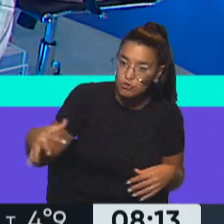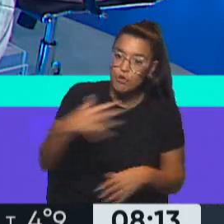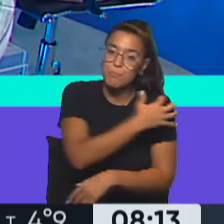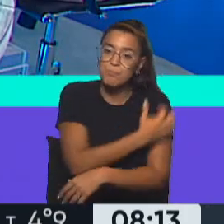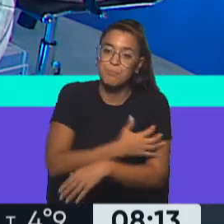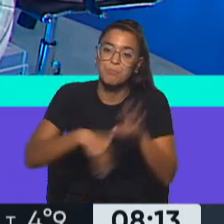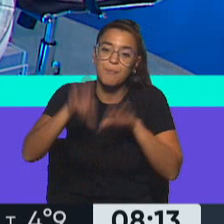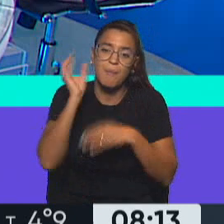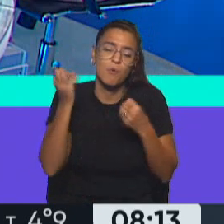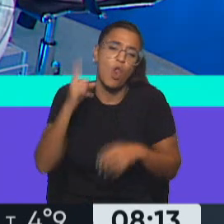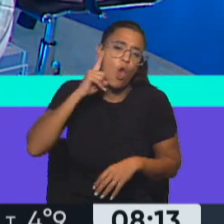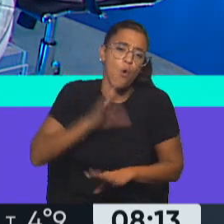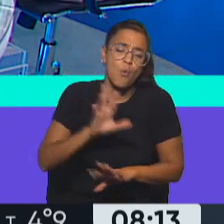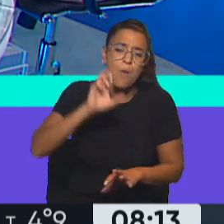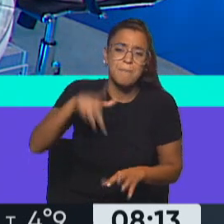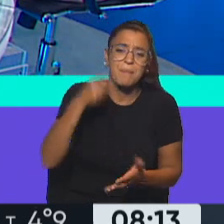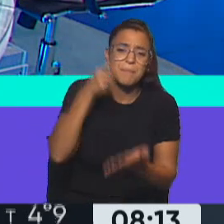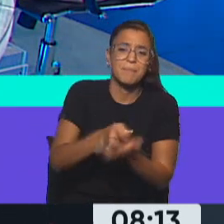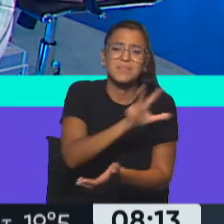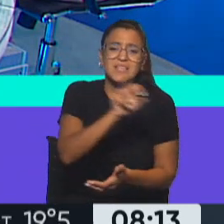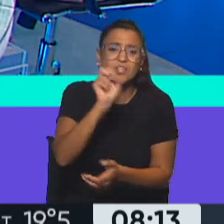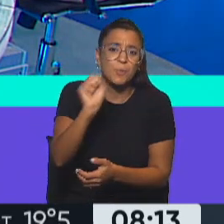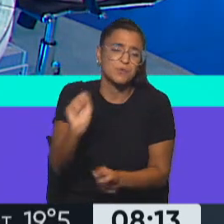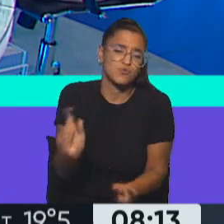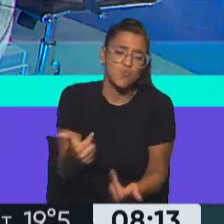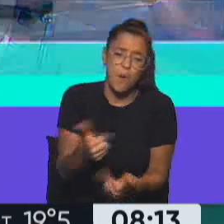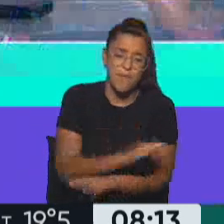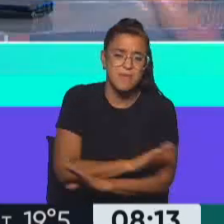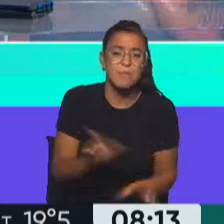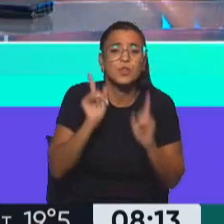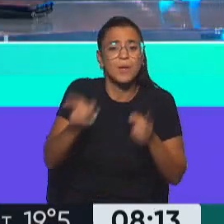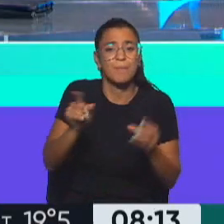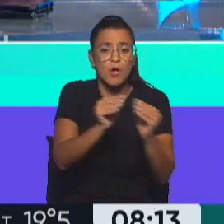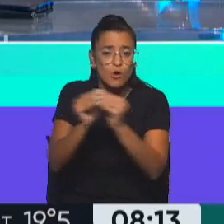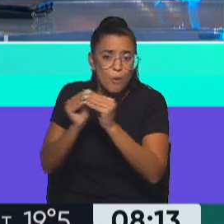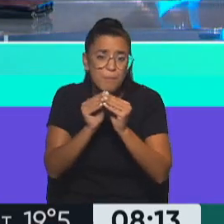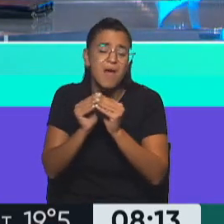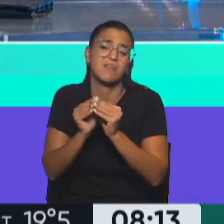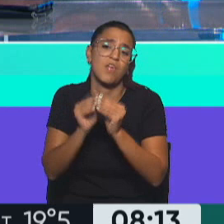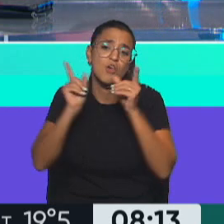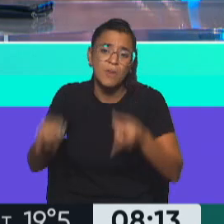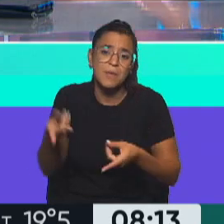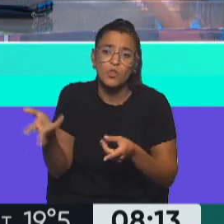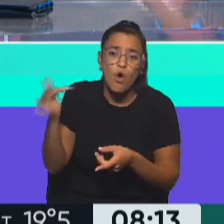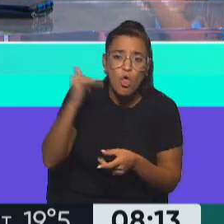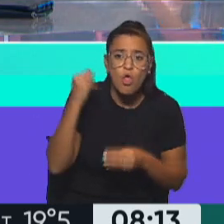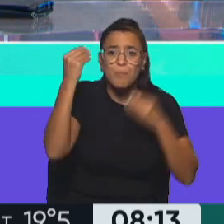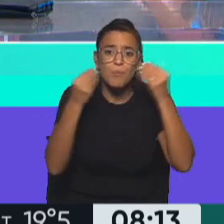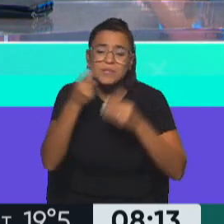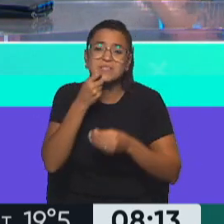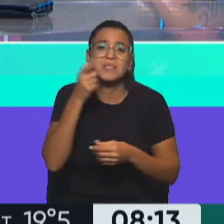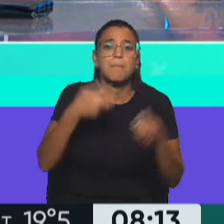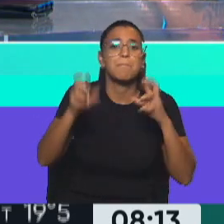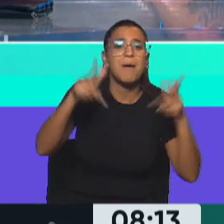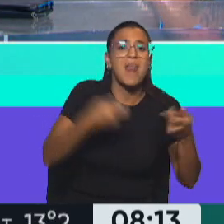porque creo que es una locura que paguen el pan a 300 pesos, pero también por esos compañeros que están día a día preocupados si cierran